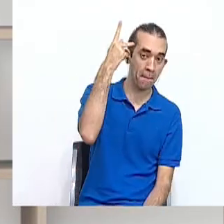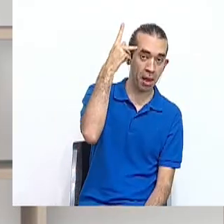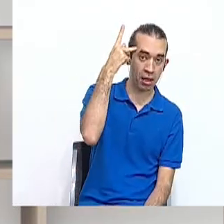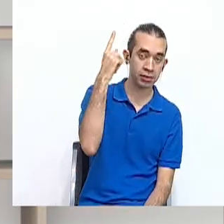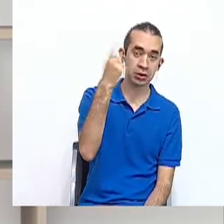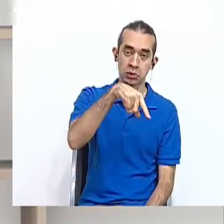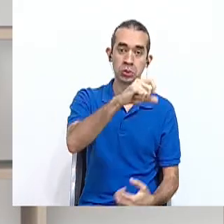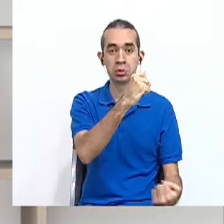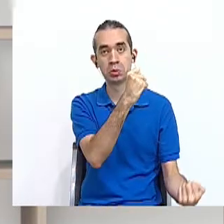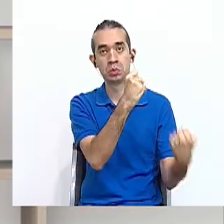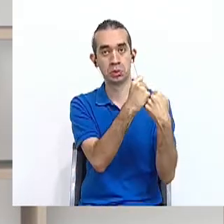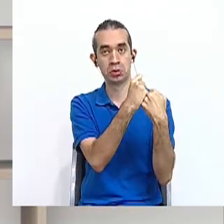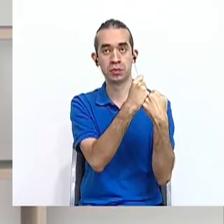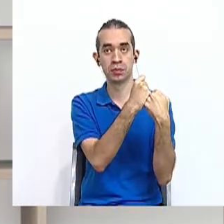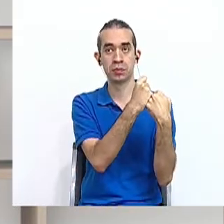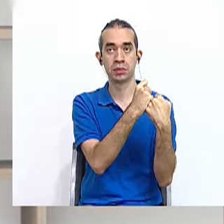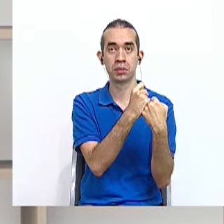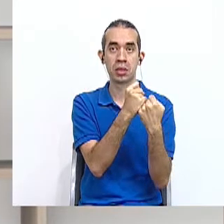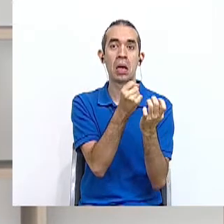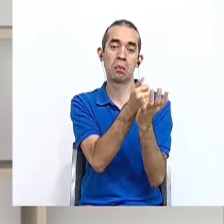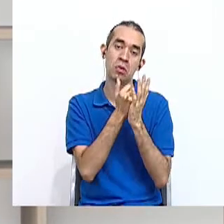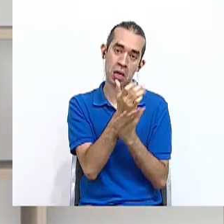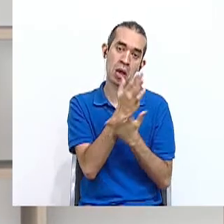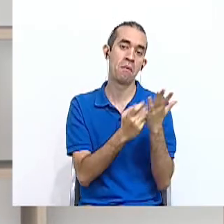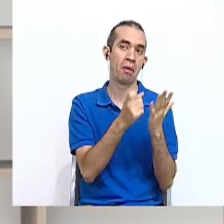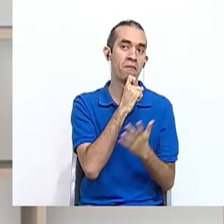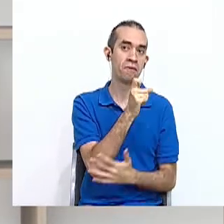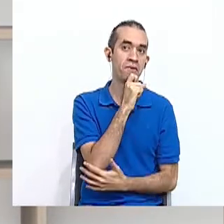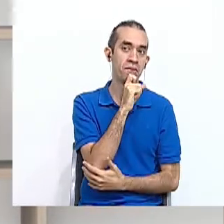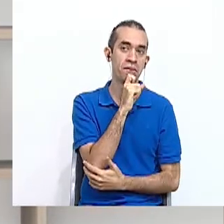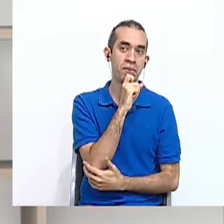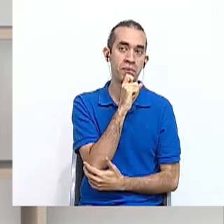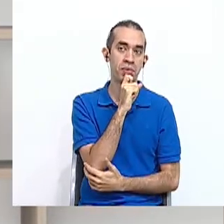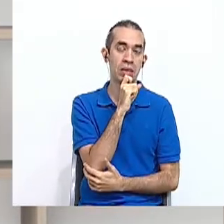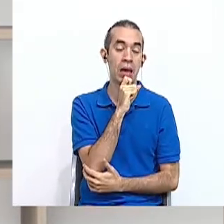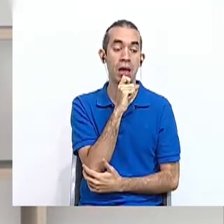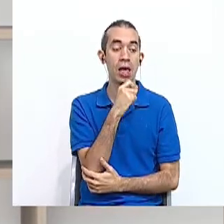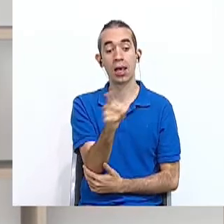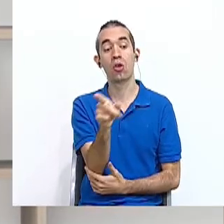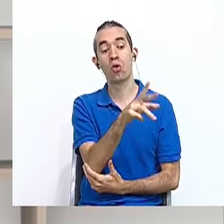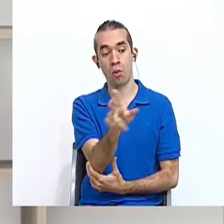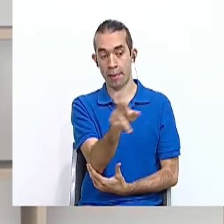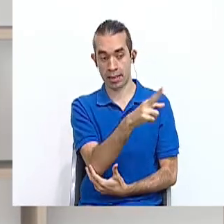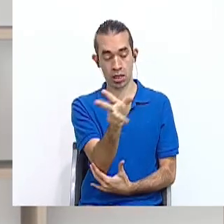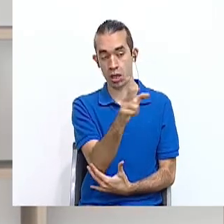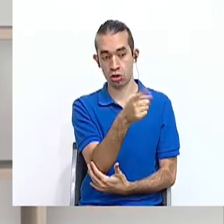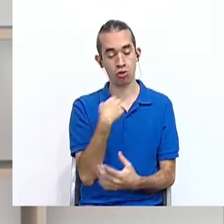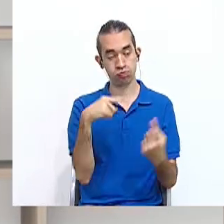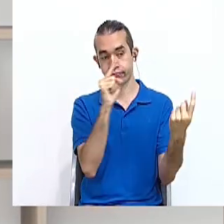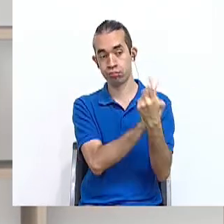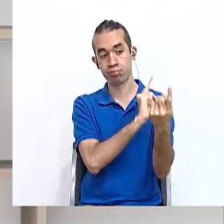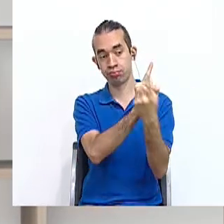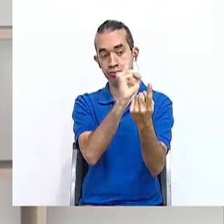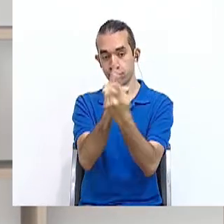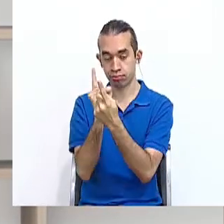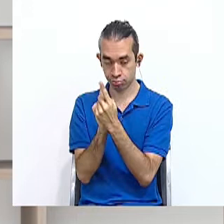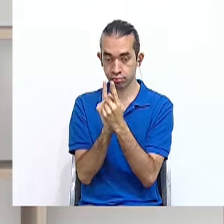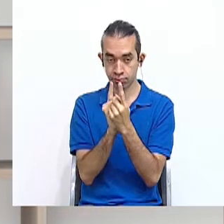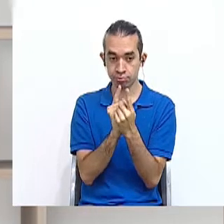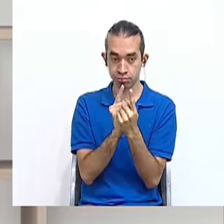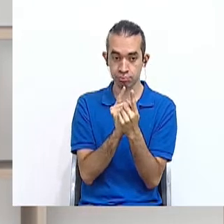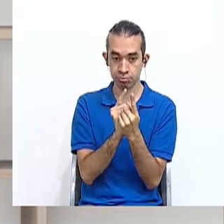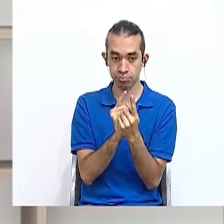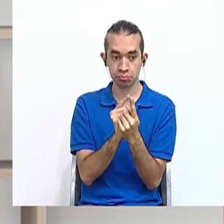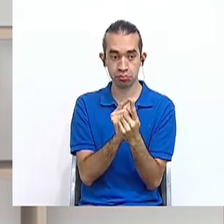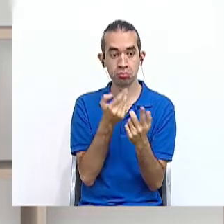quienes me apoyaron y ayudaron en los momentos más difíciles. A los colegas que he encontrado a lo largo de mi trayectoria me